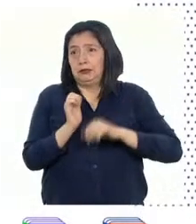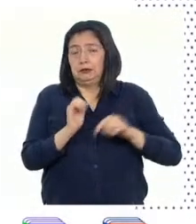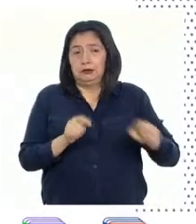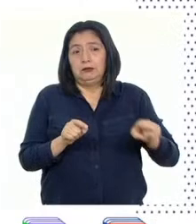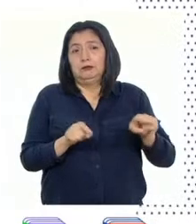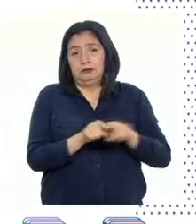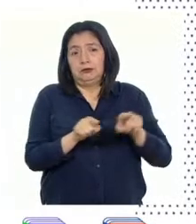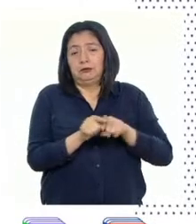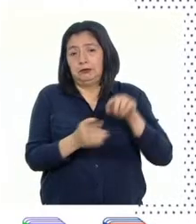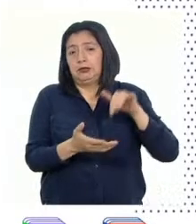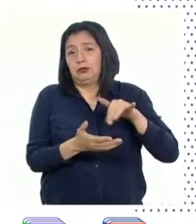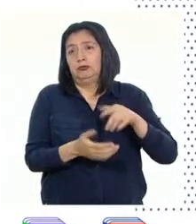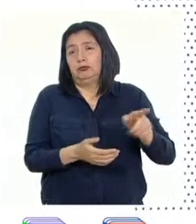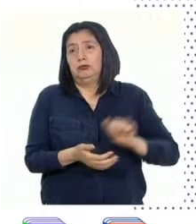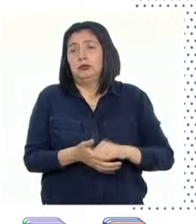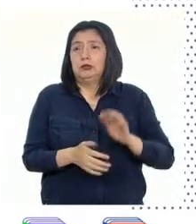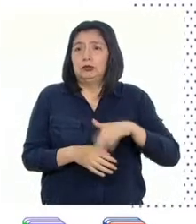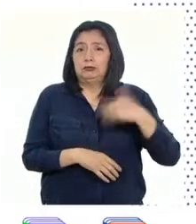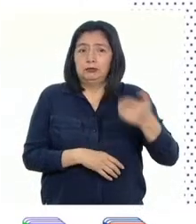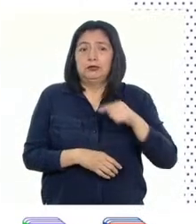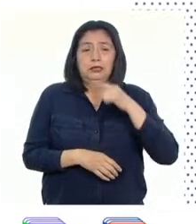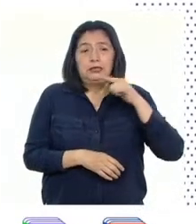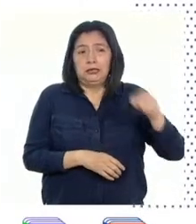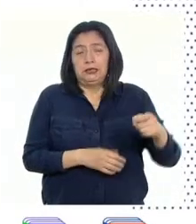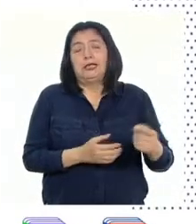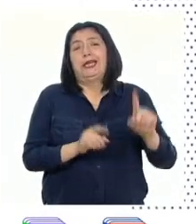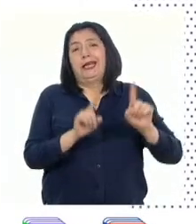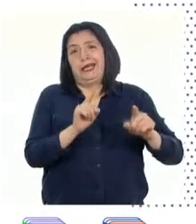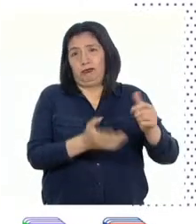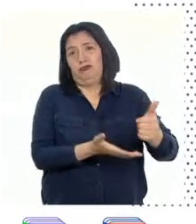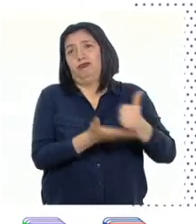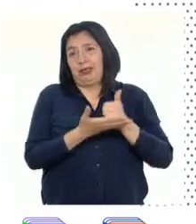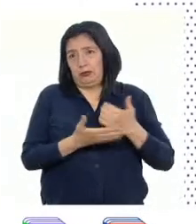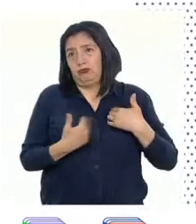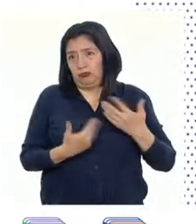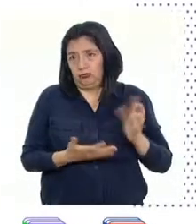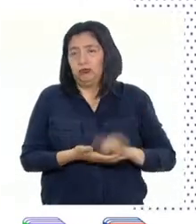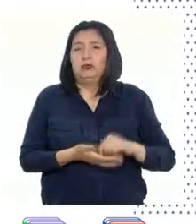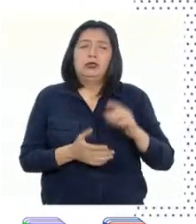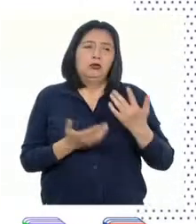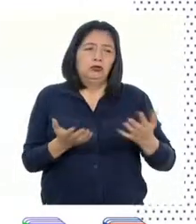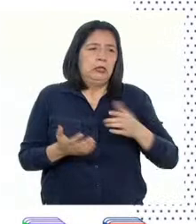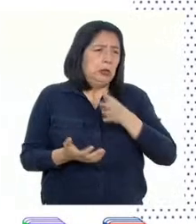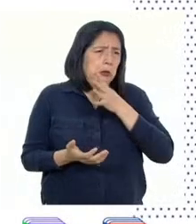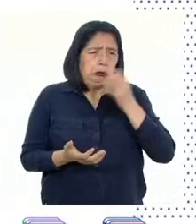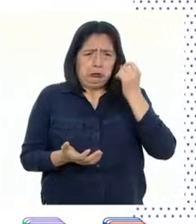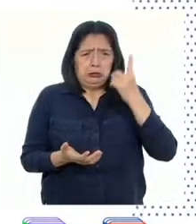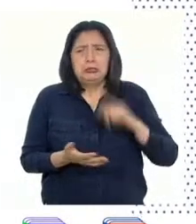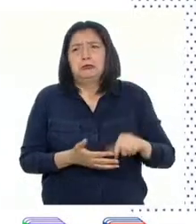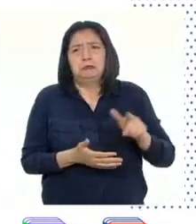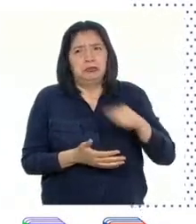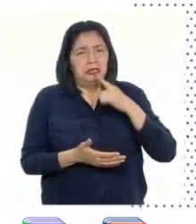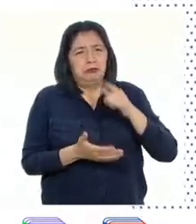también estudia, hace sus cosas, y luego ella en algunas cosas me ayuda, en cosas que no entiendo.